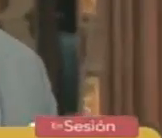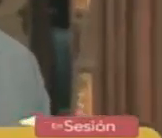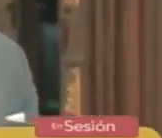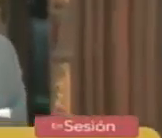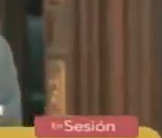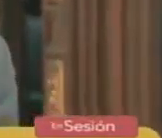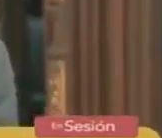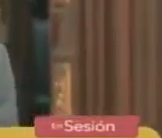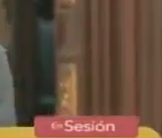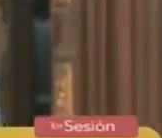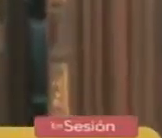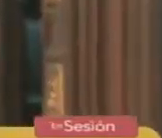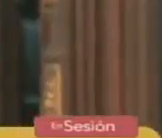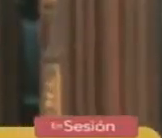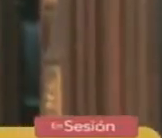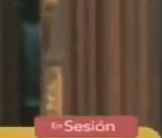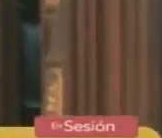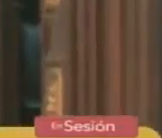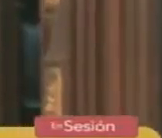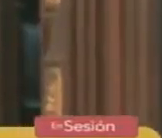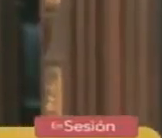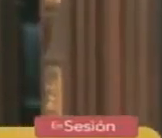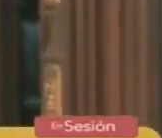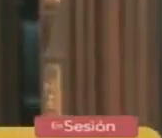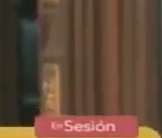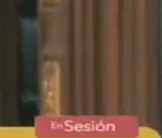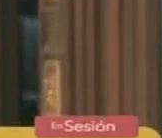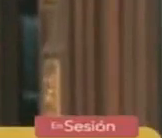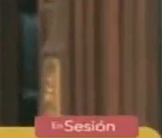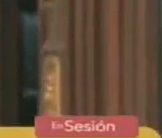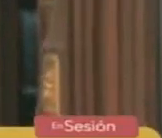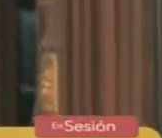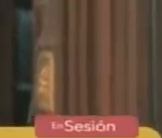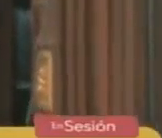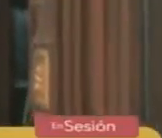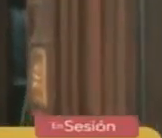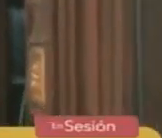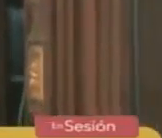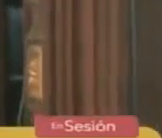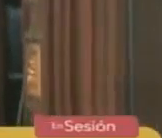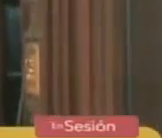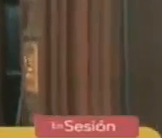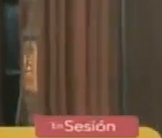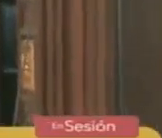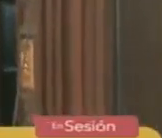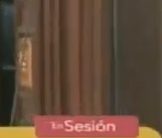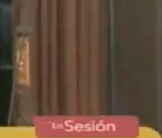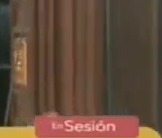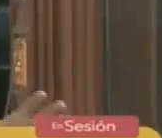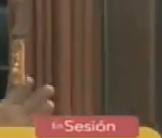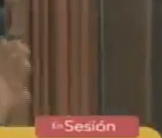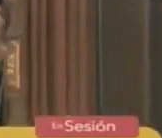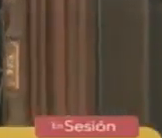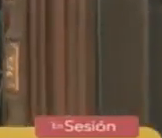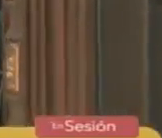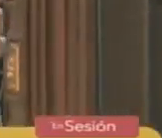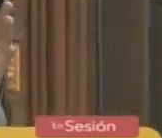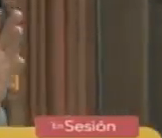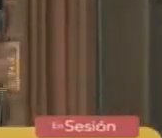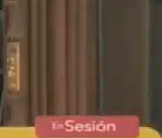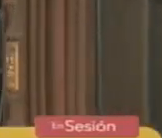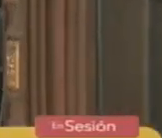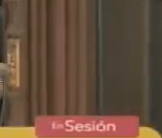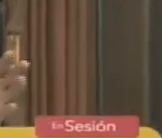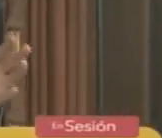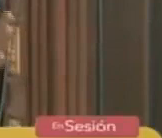nuestra Constitución, se hace notorio compartir algunas anécdotas que